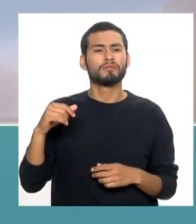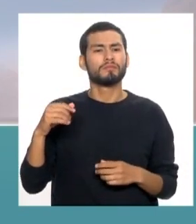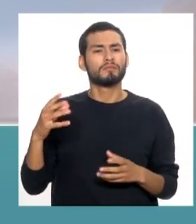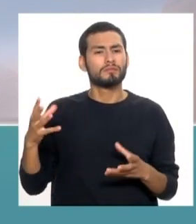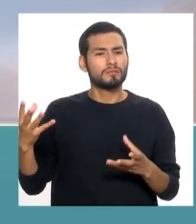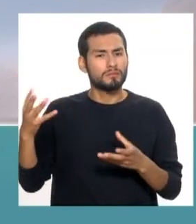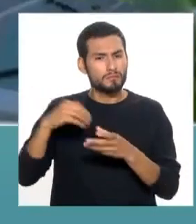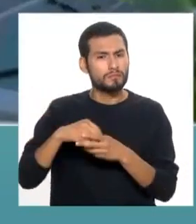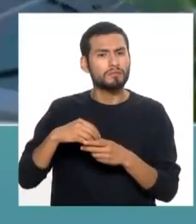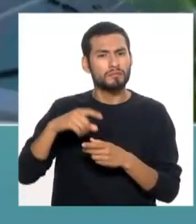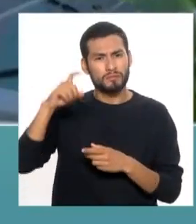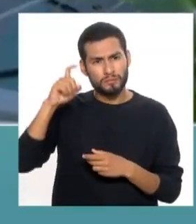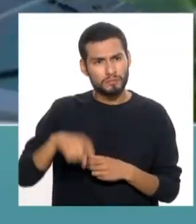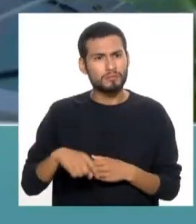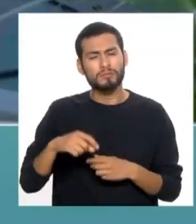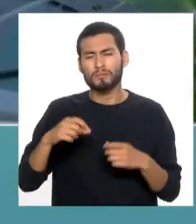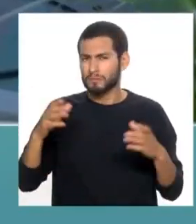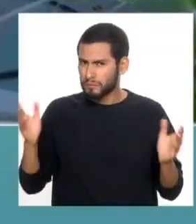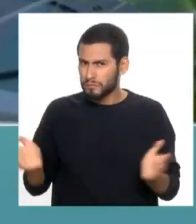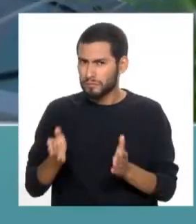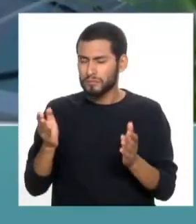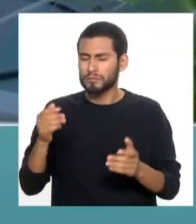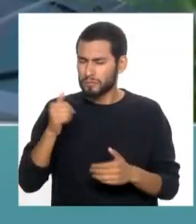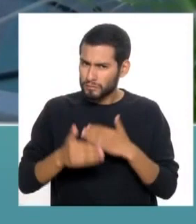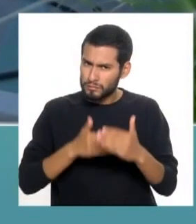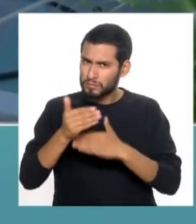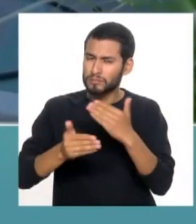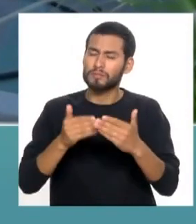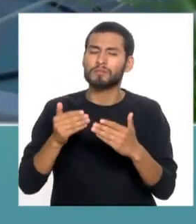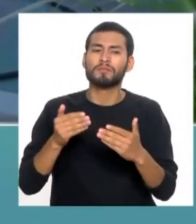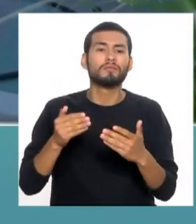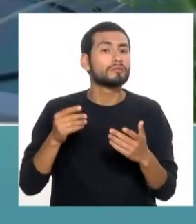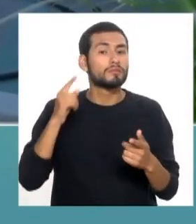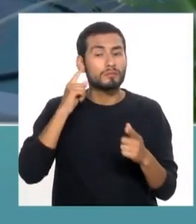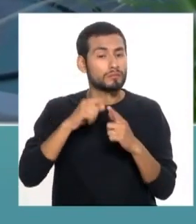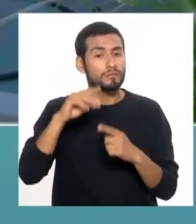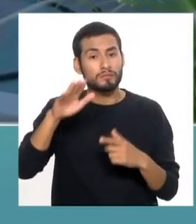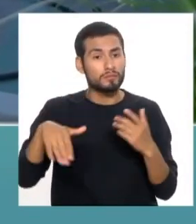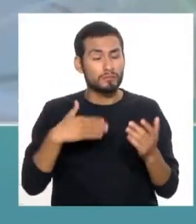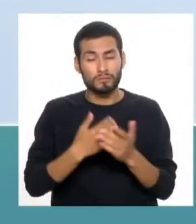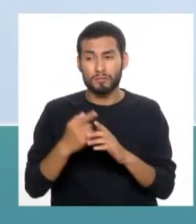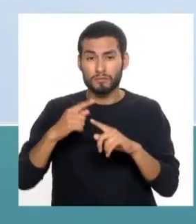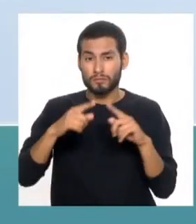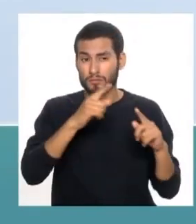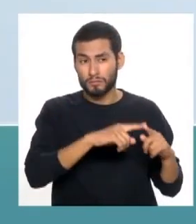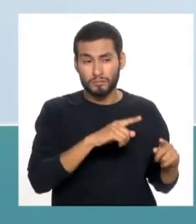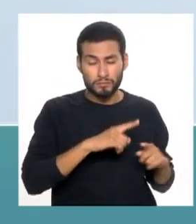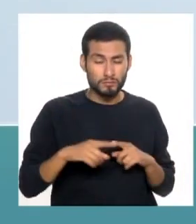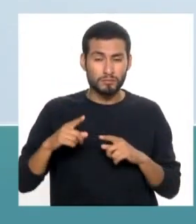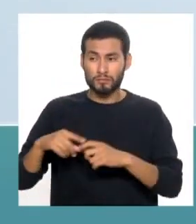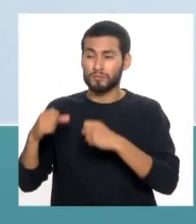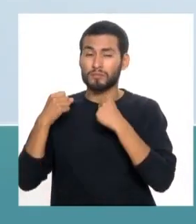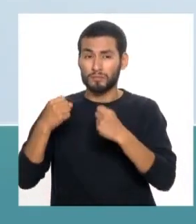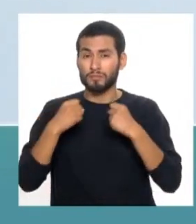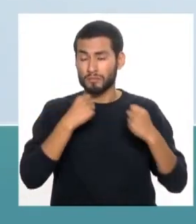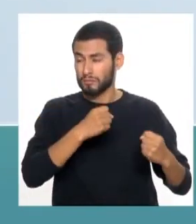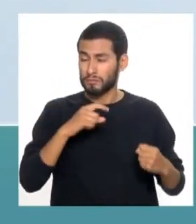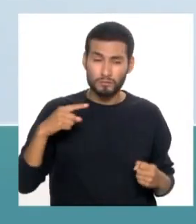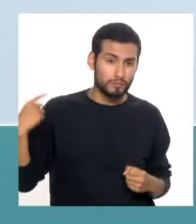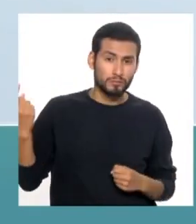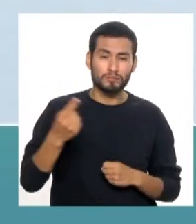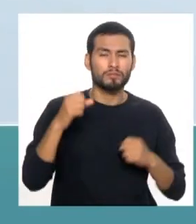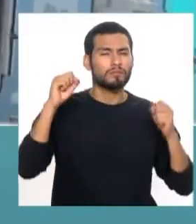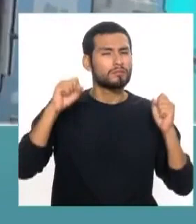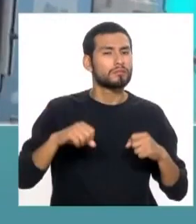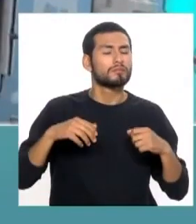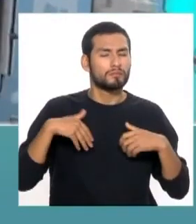integración que tenemos que seguir impulsando y acelerar sobre todo para que todas las rutas de transporte que nos movilizan en la ciudad sean